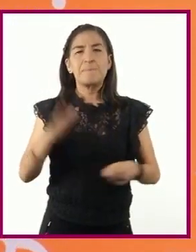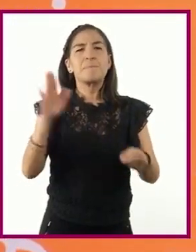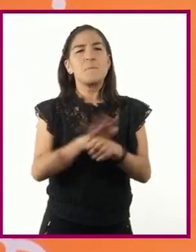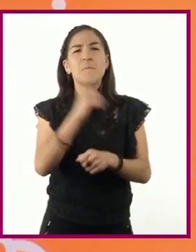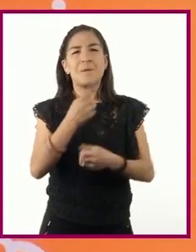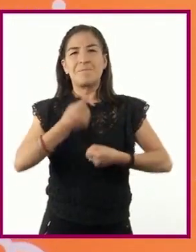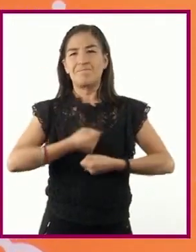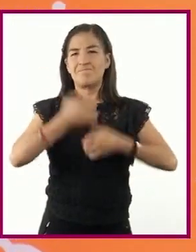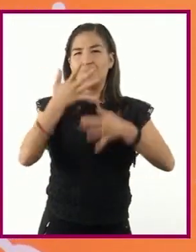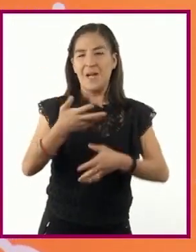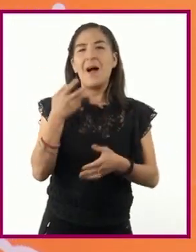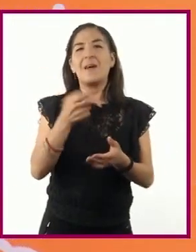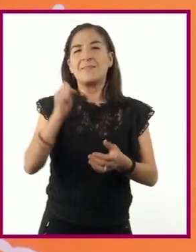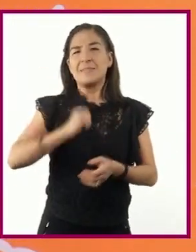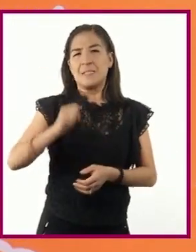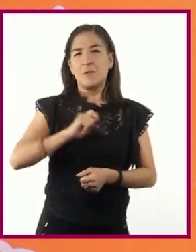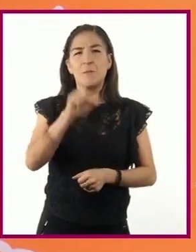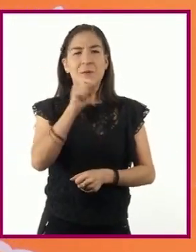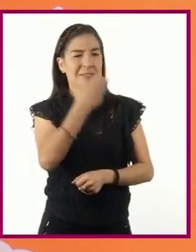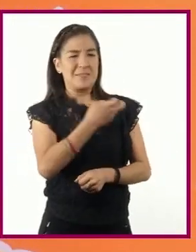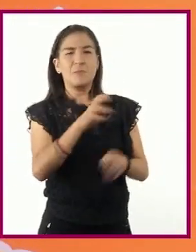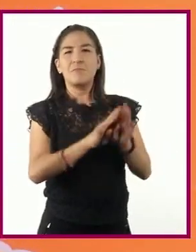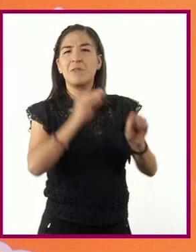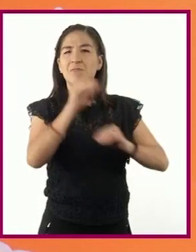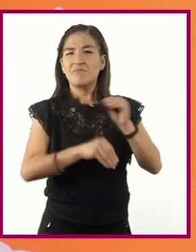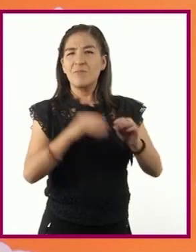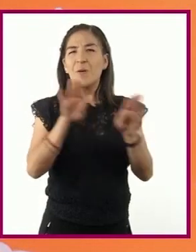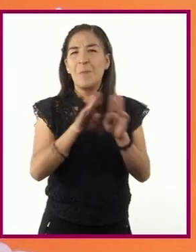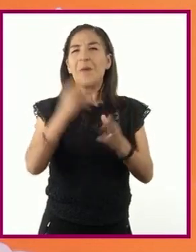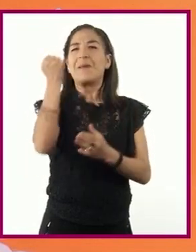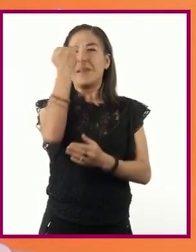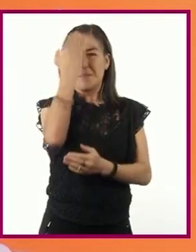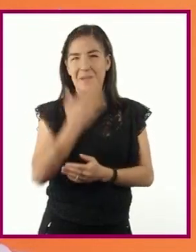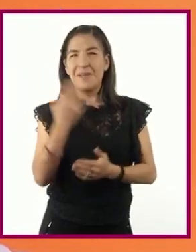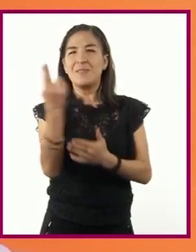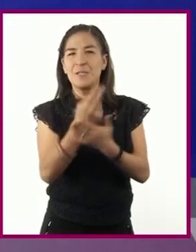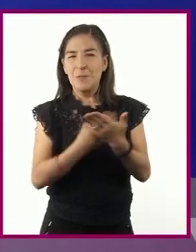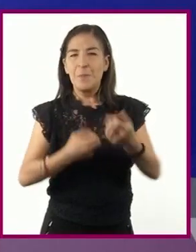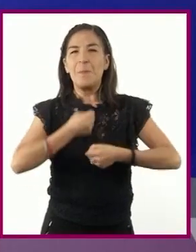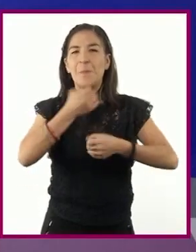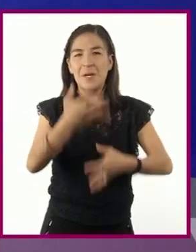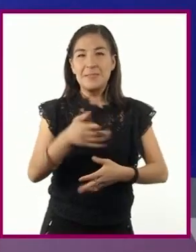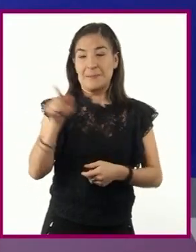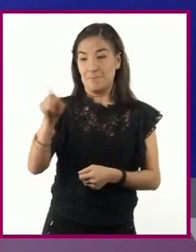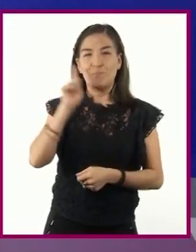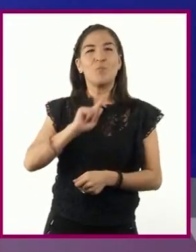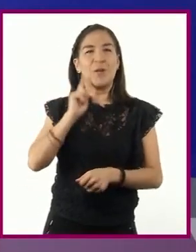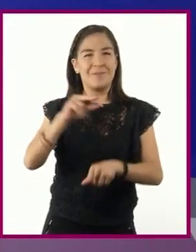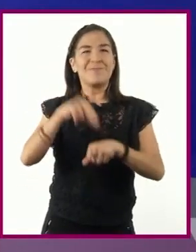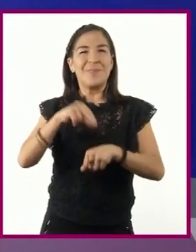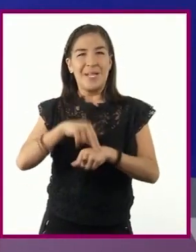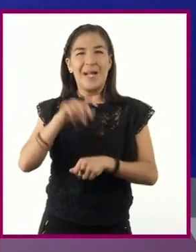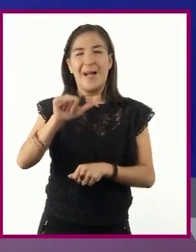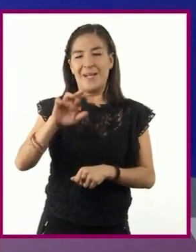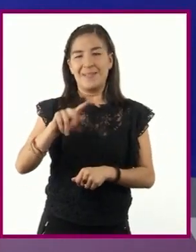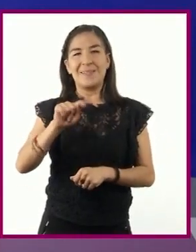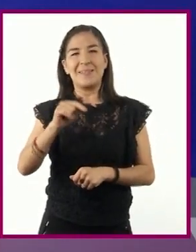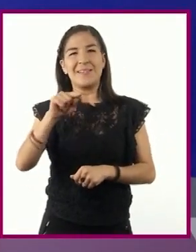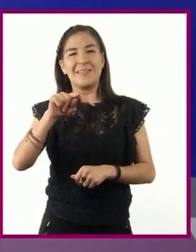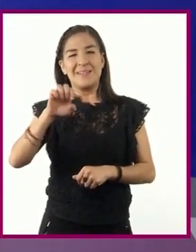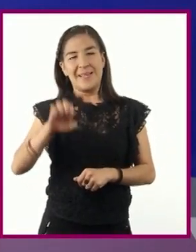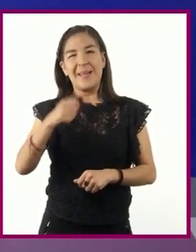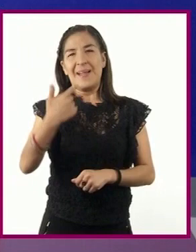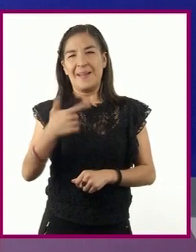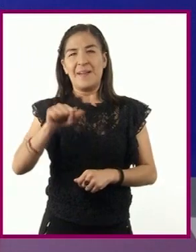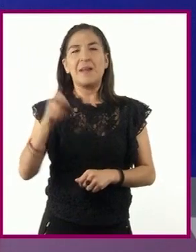del siglo XX utiliza más estos elementos plásticos y gráficos? Misma que a la doctora le parece muy interesante,